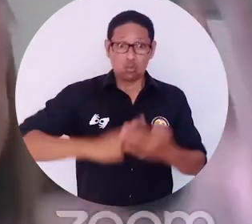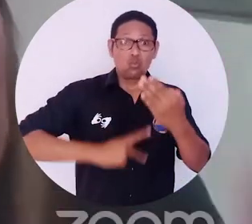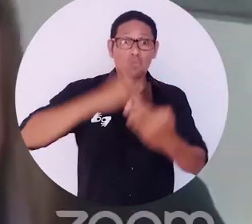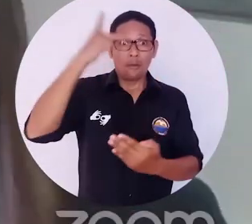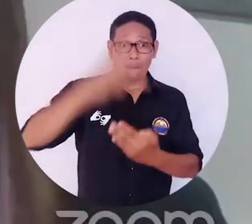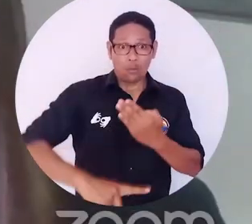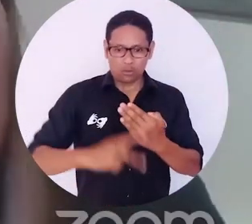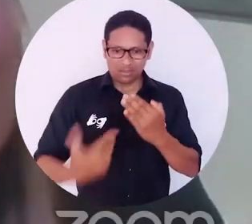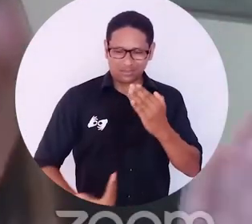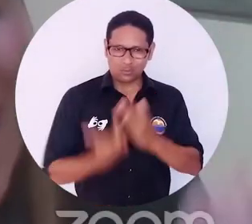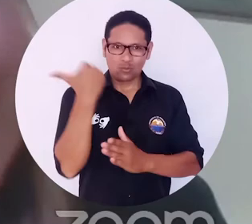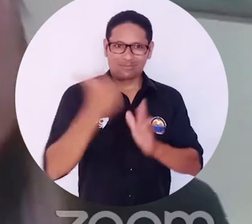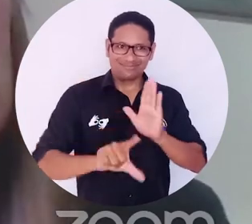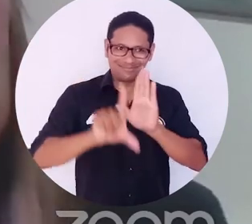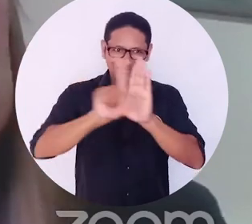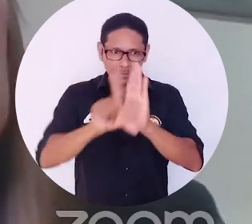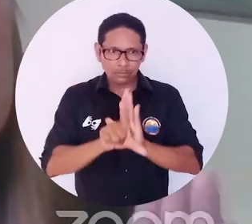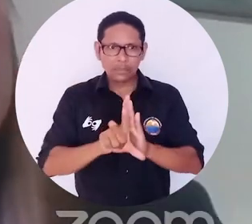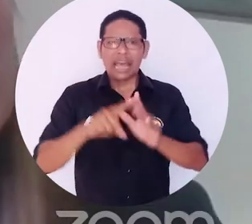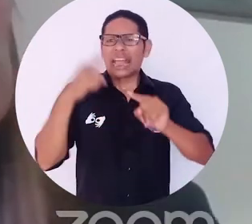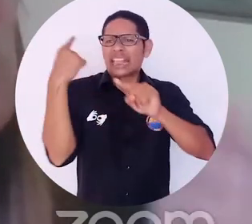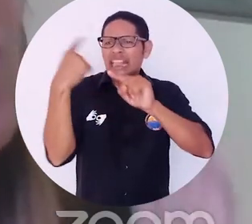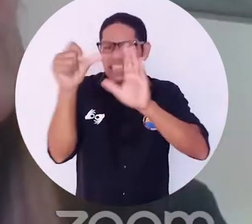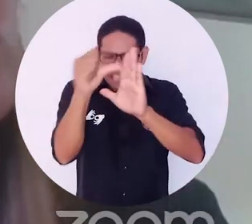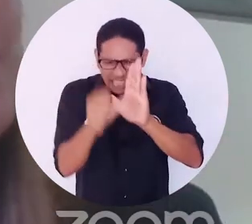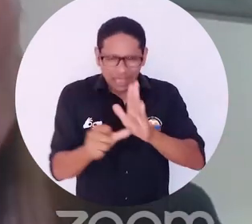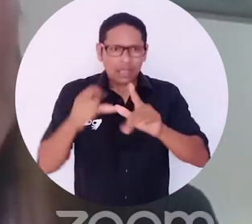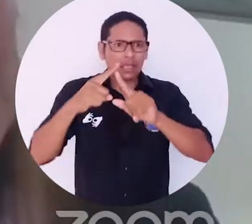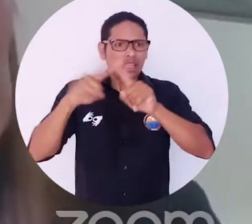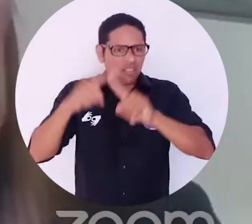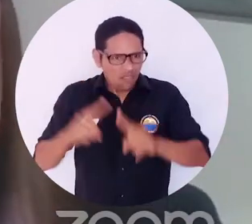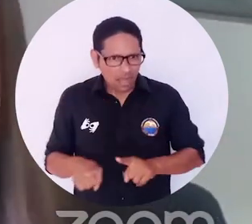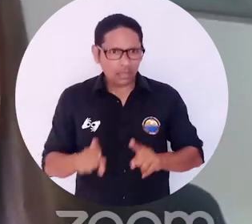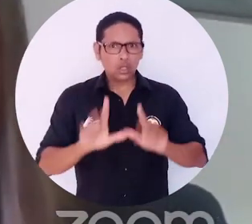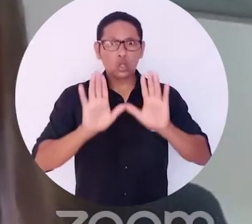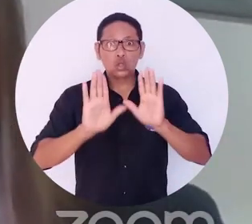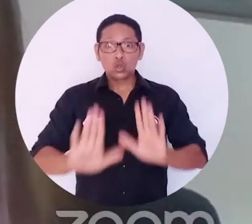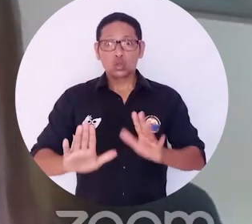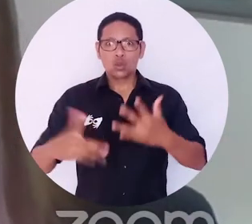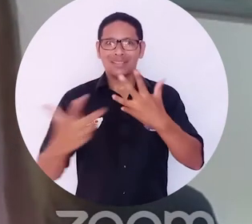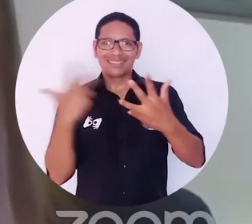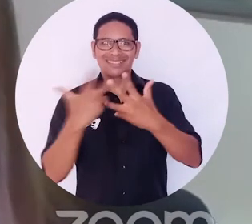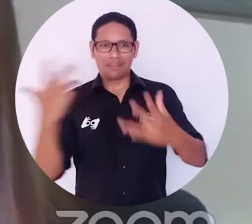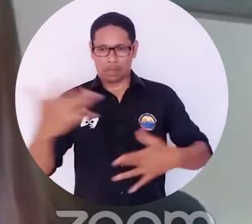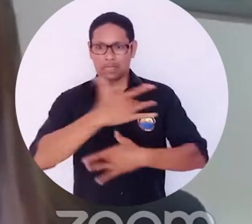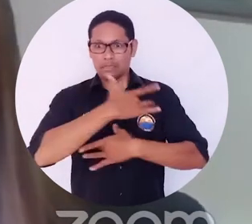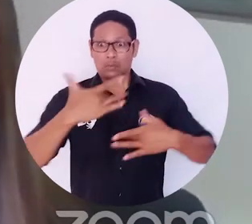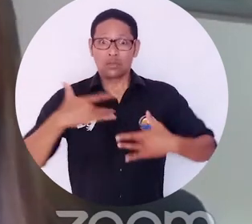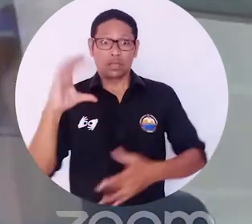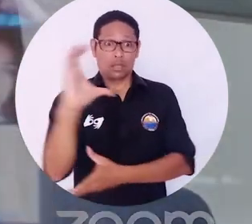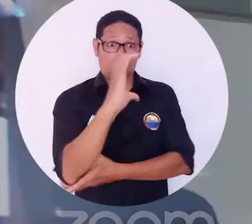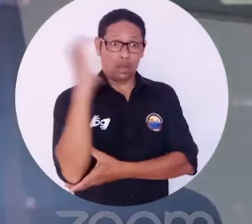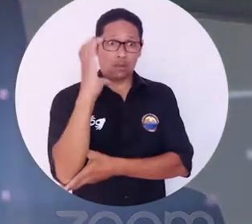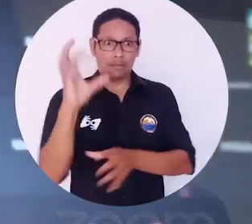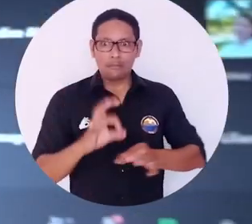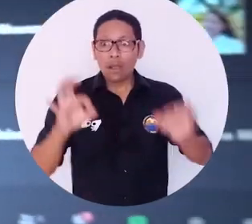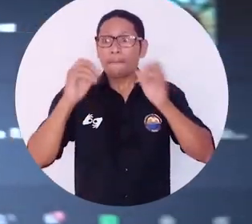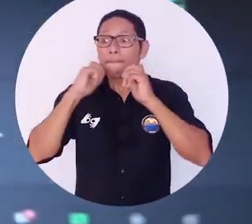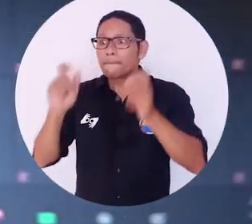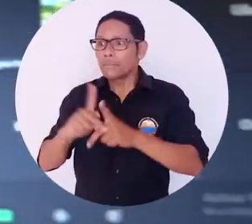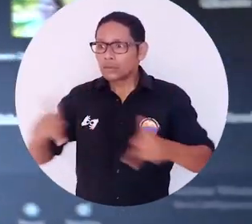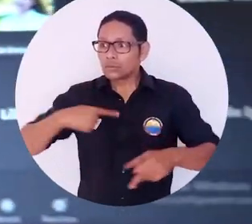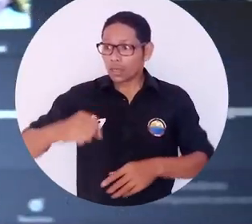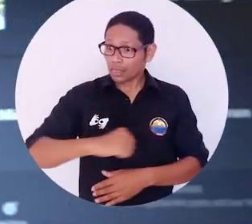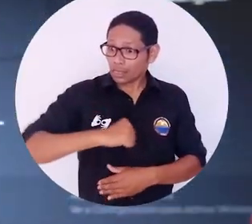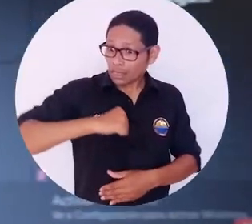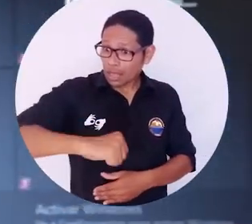un articulado distinto de lo que debe ser un nuevo sistema de salud en Colombia que garantice el derecho fundamental a la salud de los colombianos de